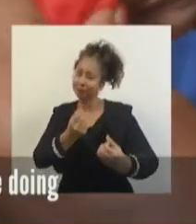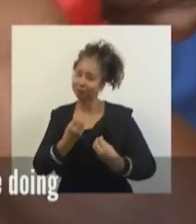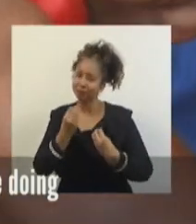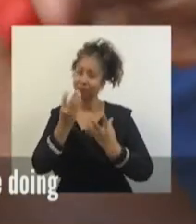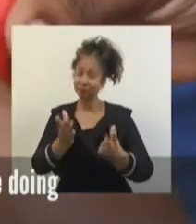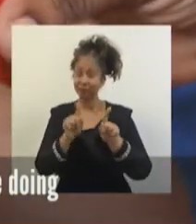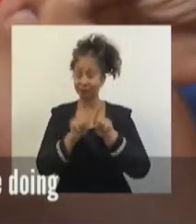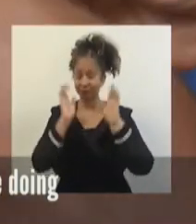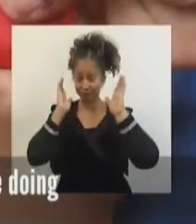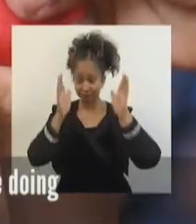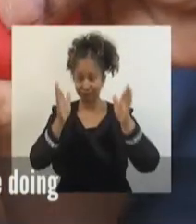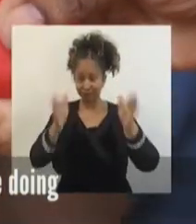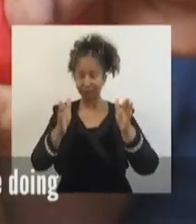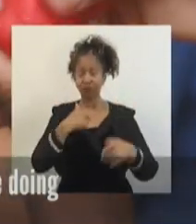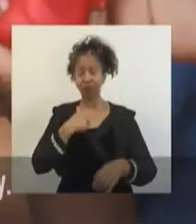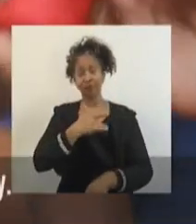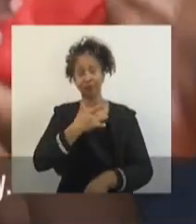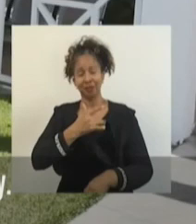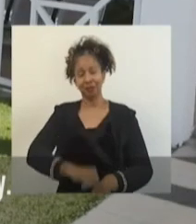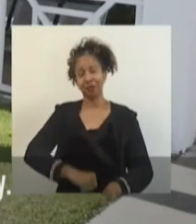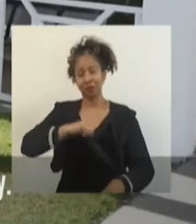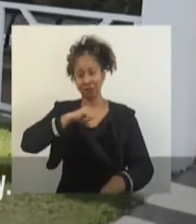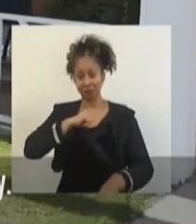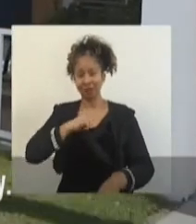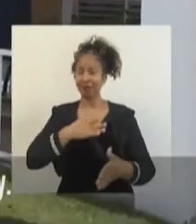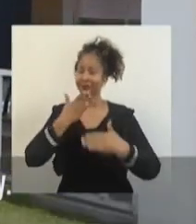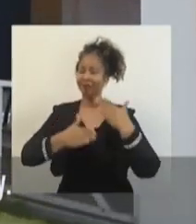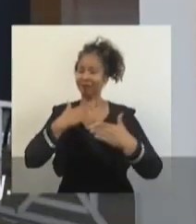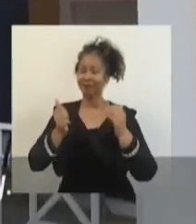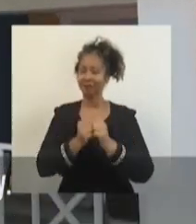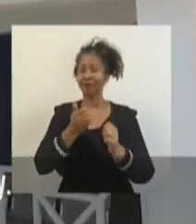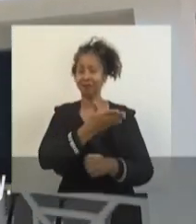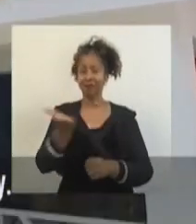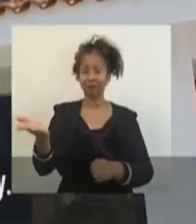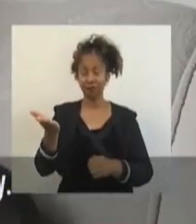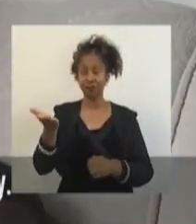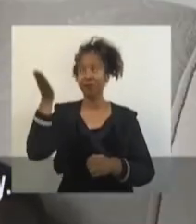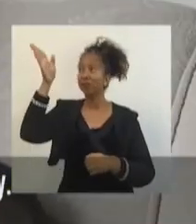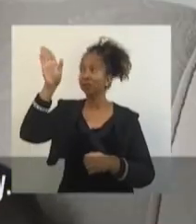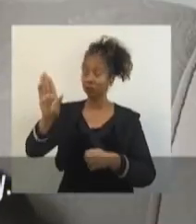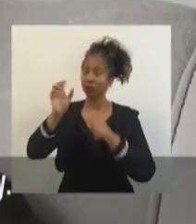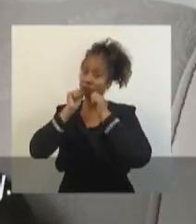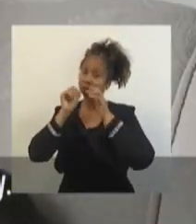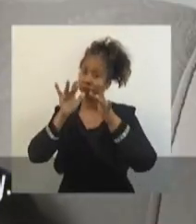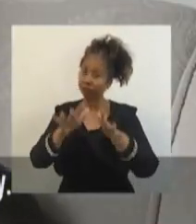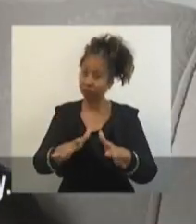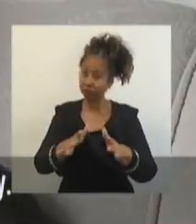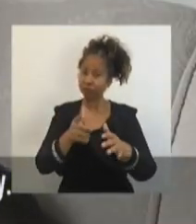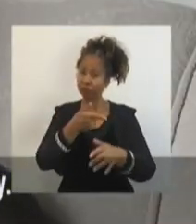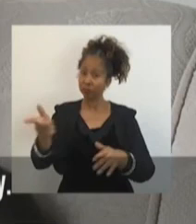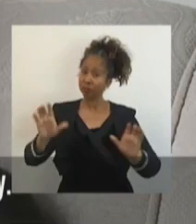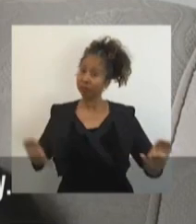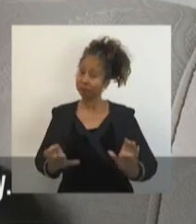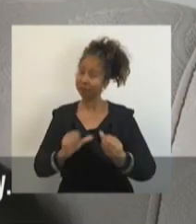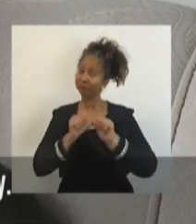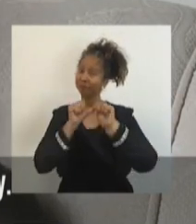amor y más tendencia. Y yo me siento muy contento y muy orgulloso con ustedes y espero que sigan haciendo esta obra y que Dios